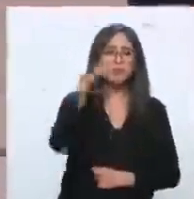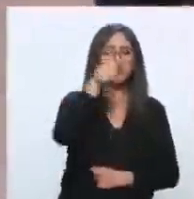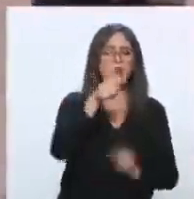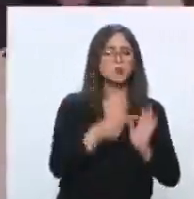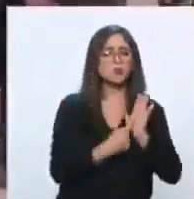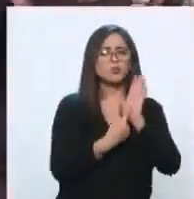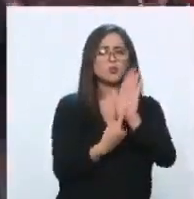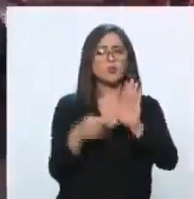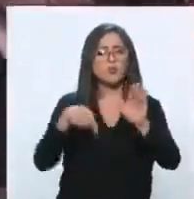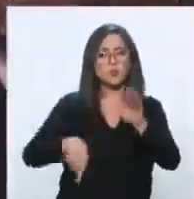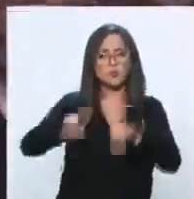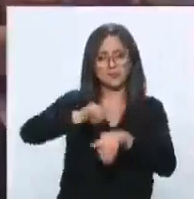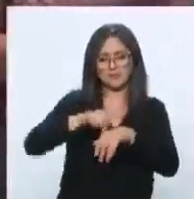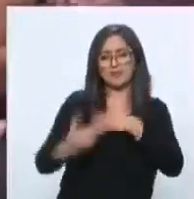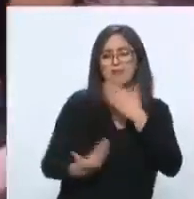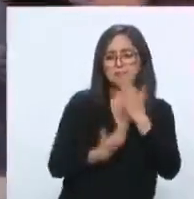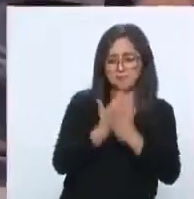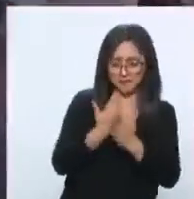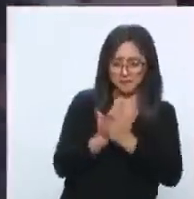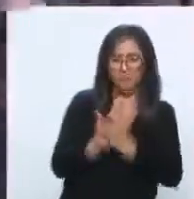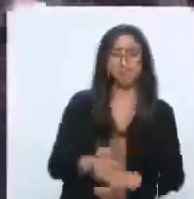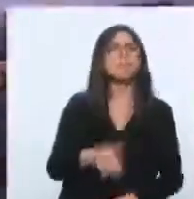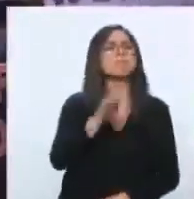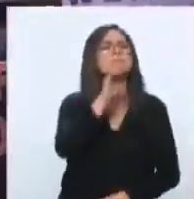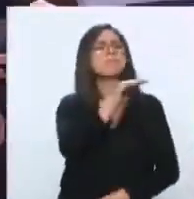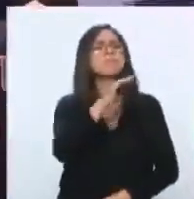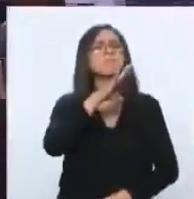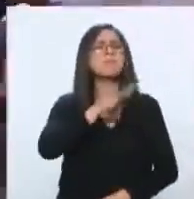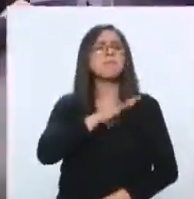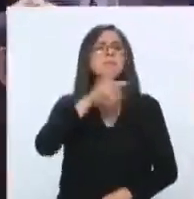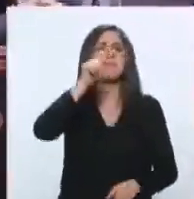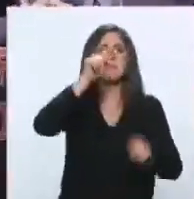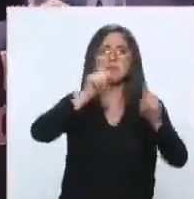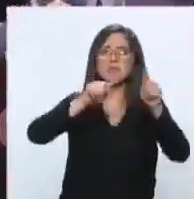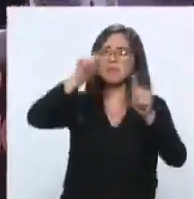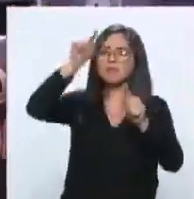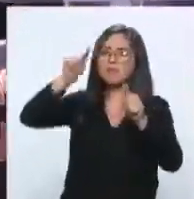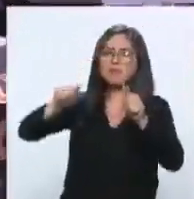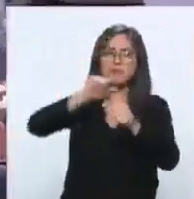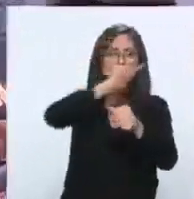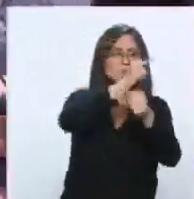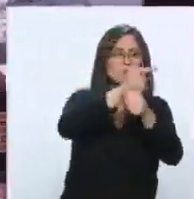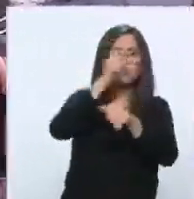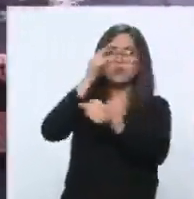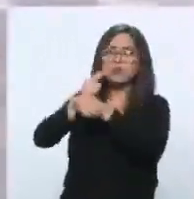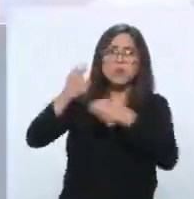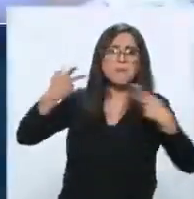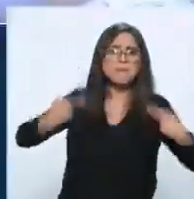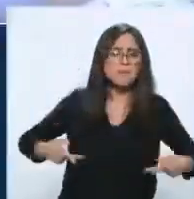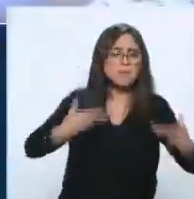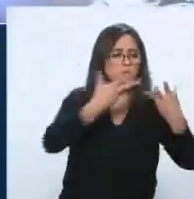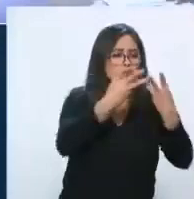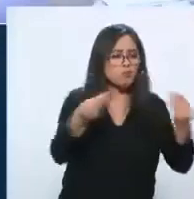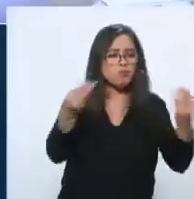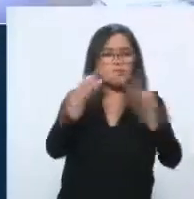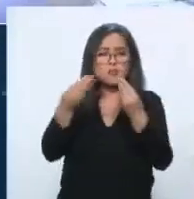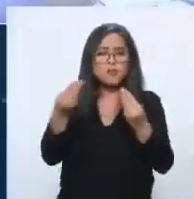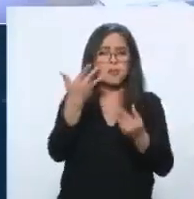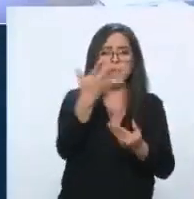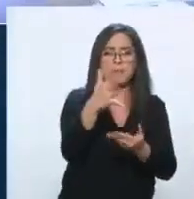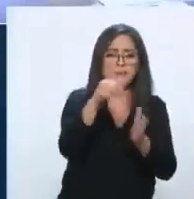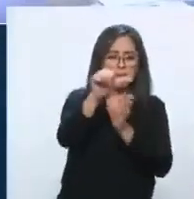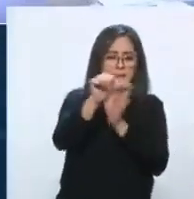en la mañana. Carla, hay una gráfica que compara, digamos, la cantidad de personas desaparecidas y no localizadas entre